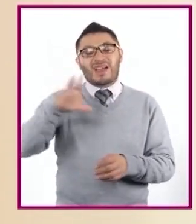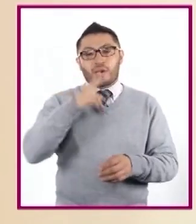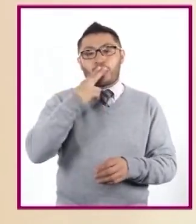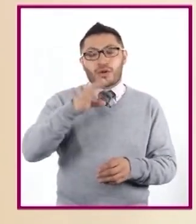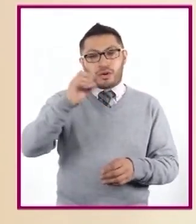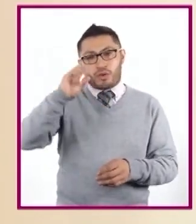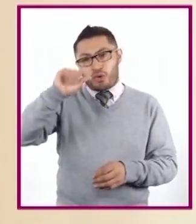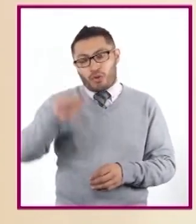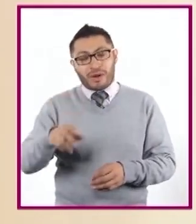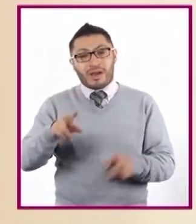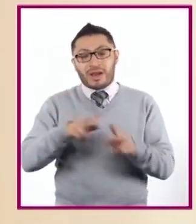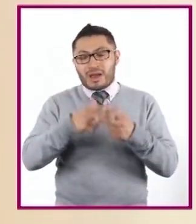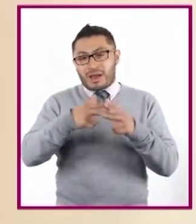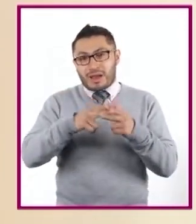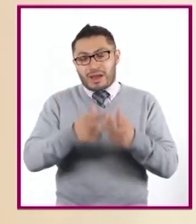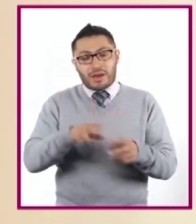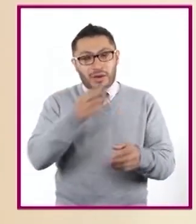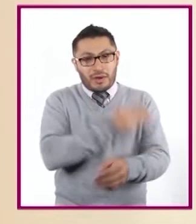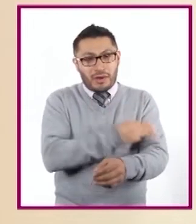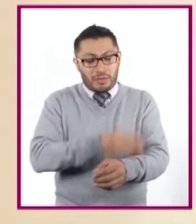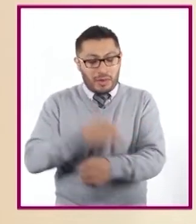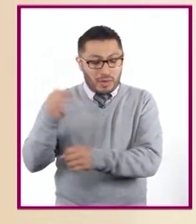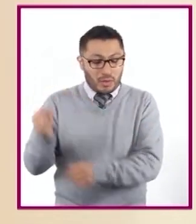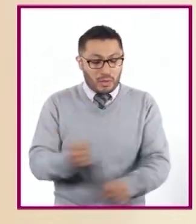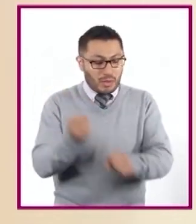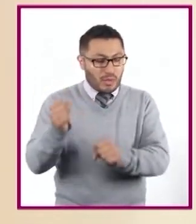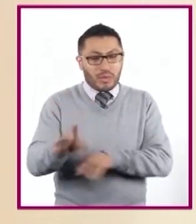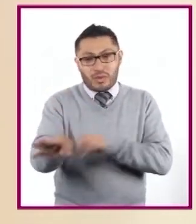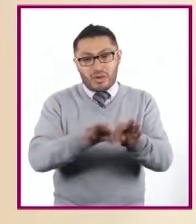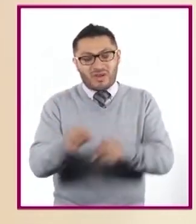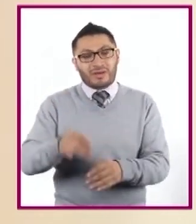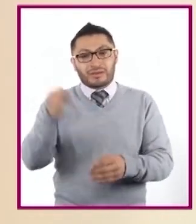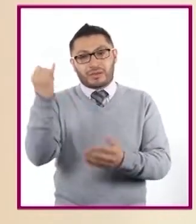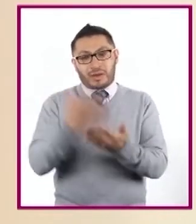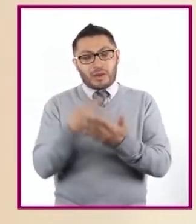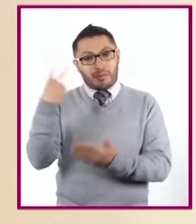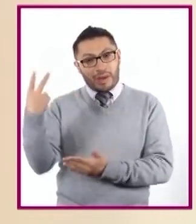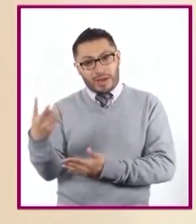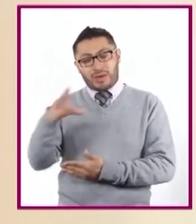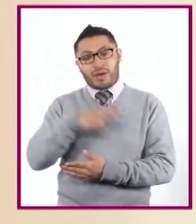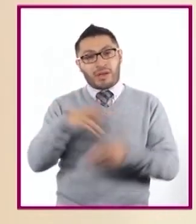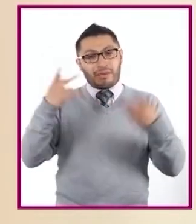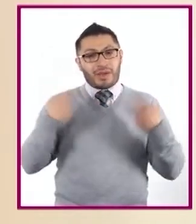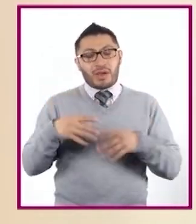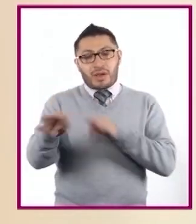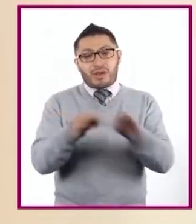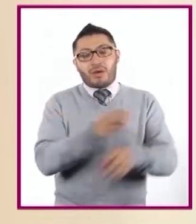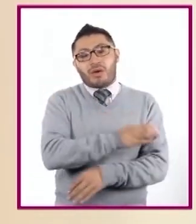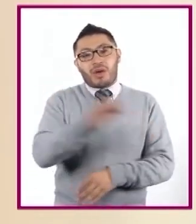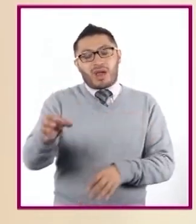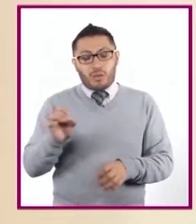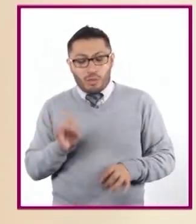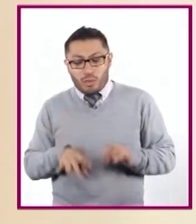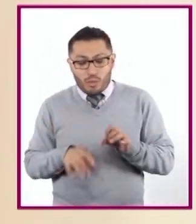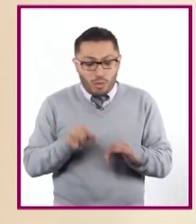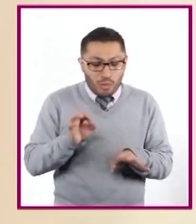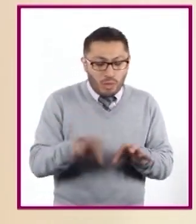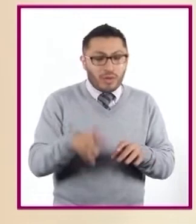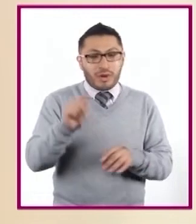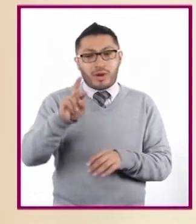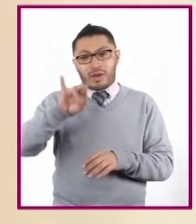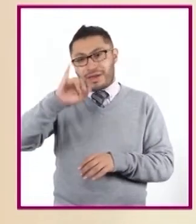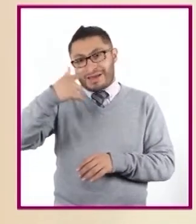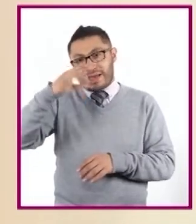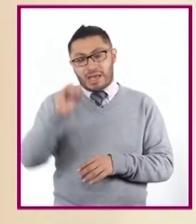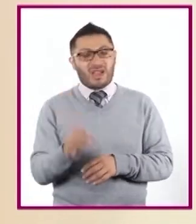coa, instrumento hecho de madera. En la imagen 2 podemos ver trabajadores del campo cultivando y cosechando trigo.